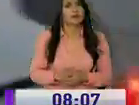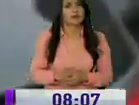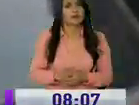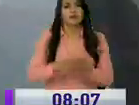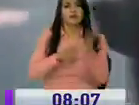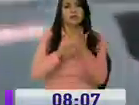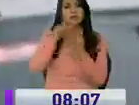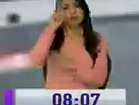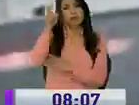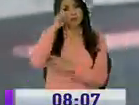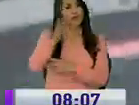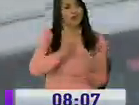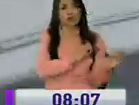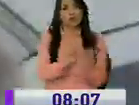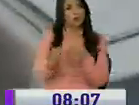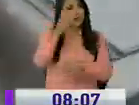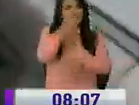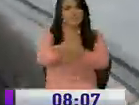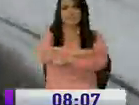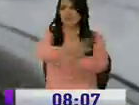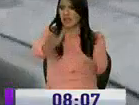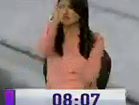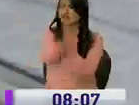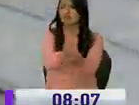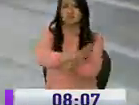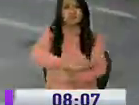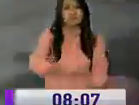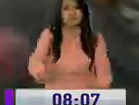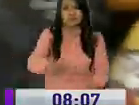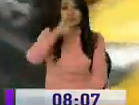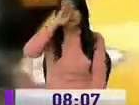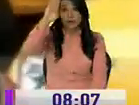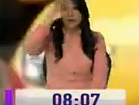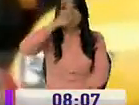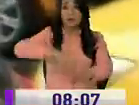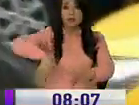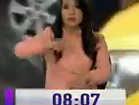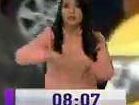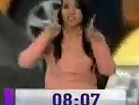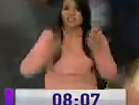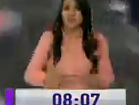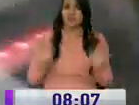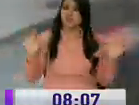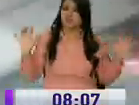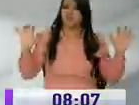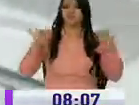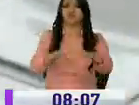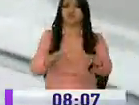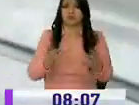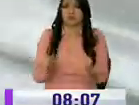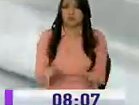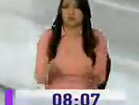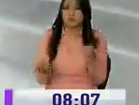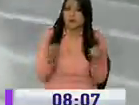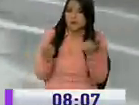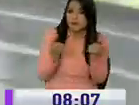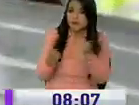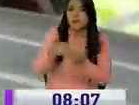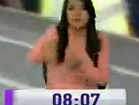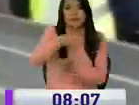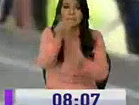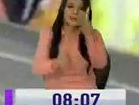de Gobierno poner orden a la ciudad. Exactamente, la Policía Nacional debería de estar en estos puntos en donde se están registrando